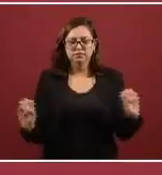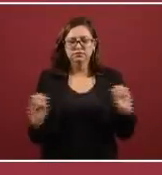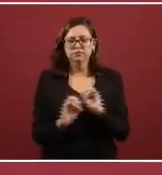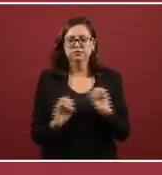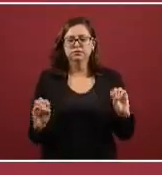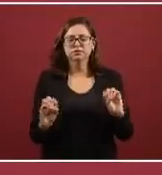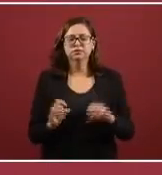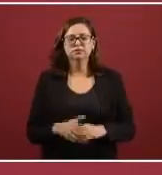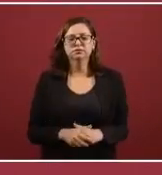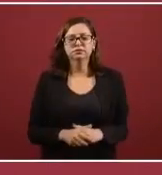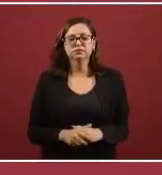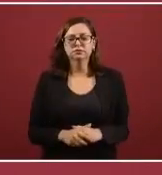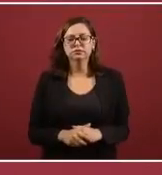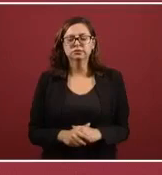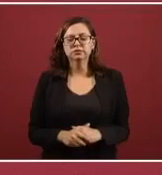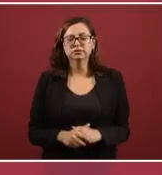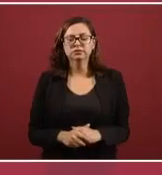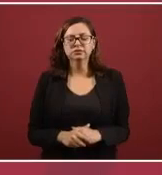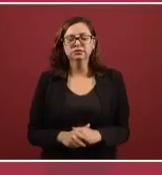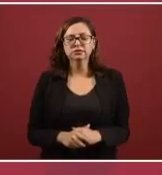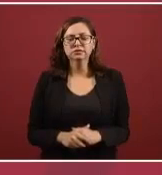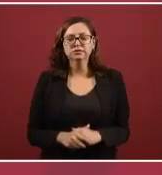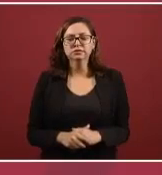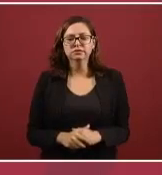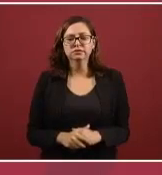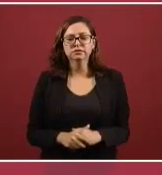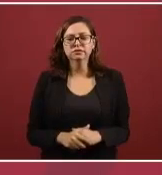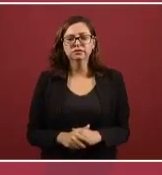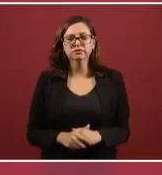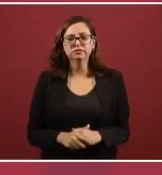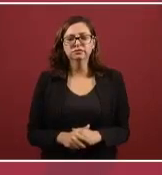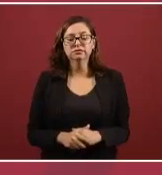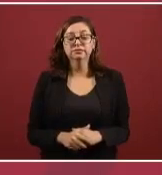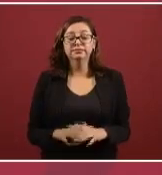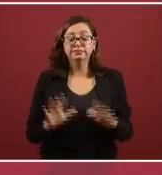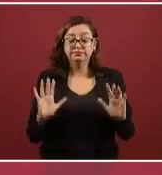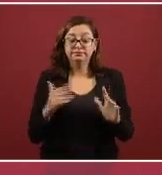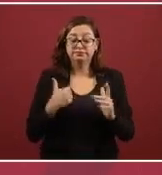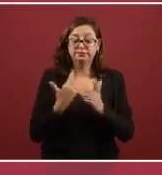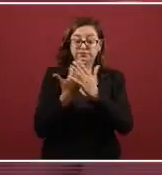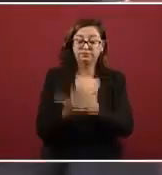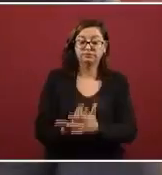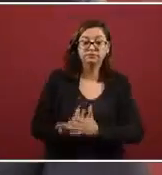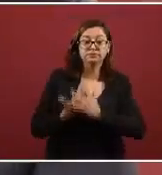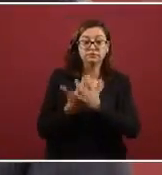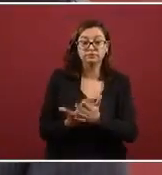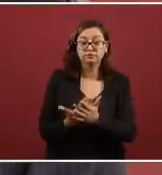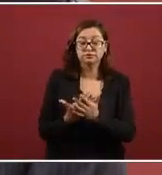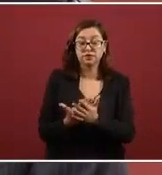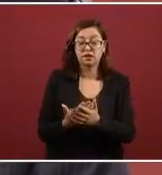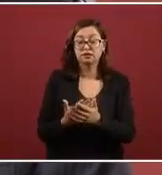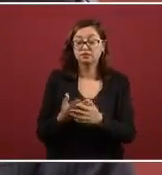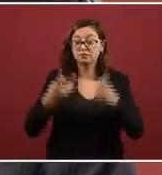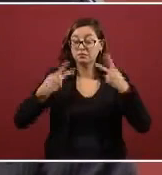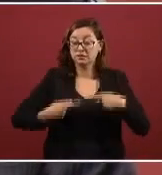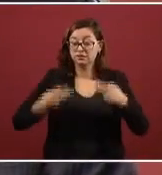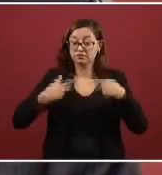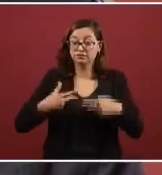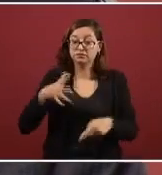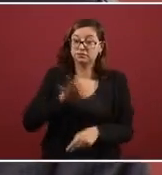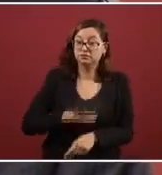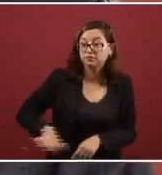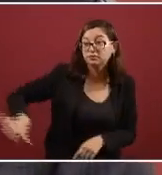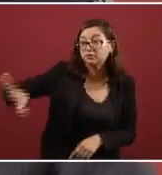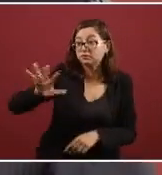solo en el caso de que se lleve a cabo una consulta, eso fue